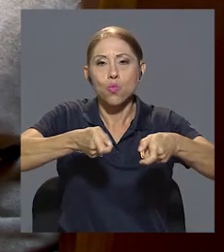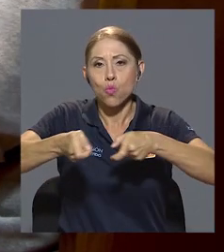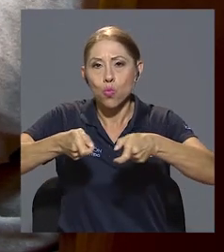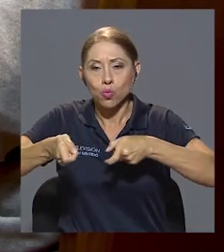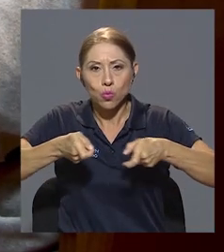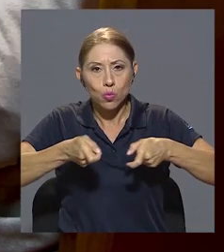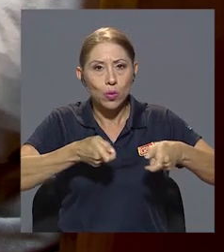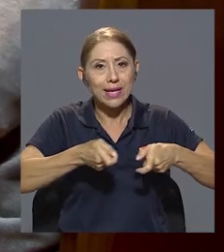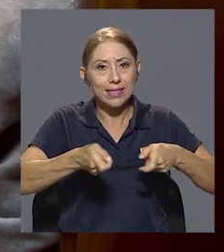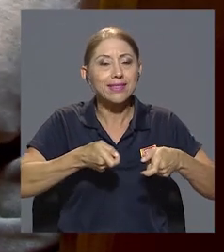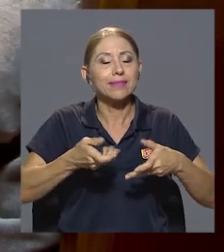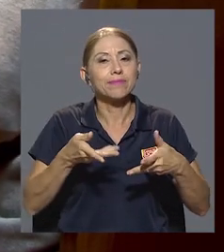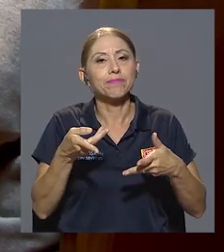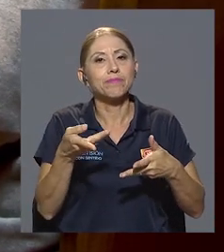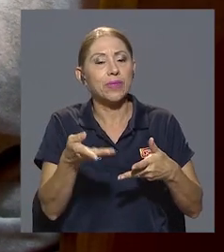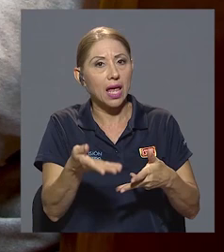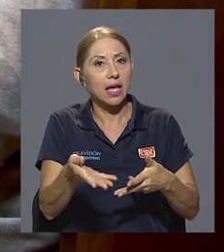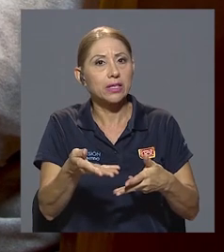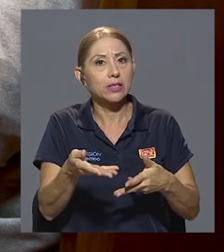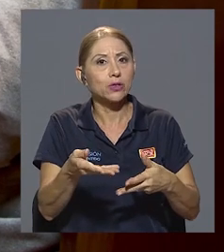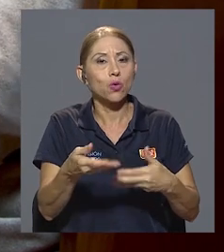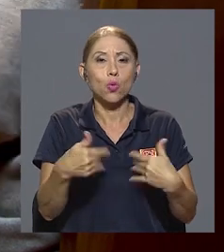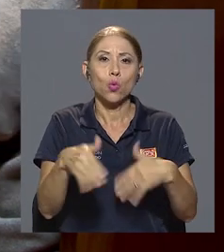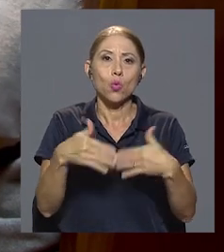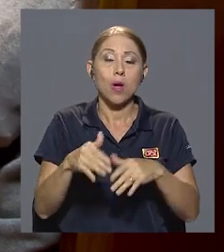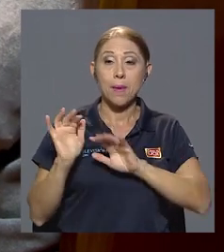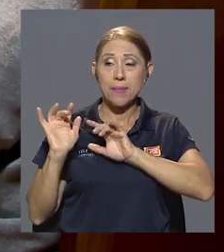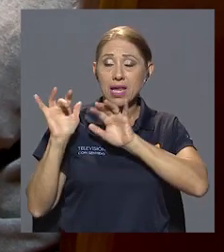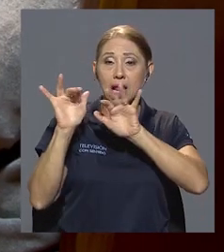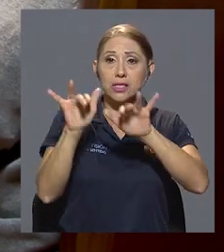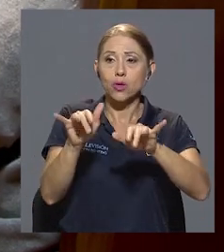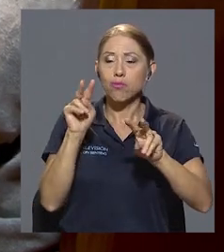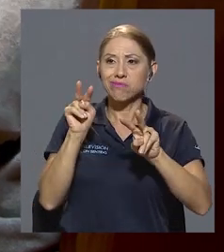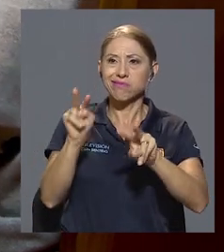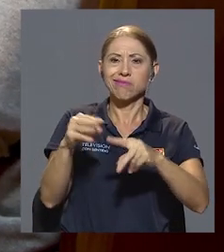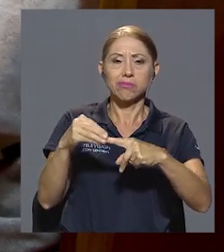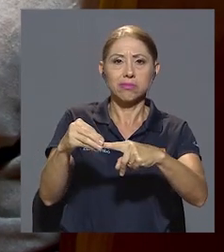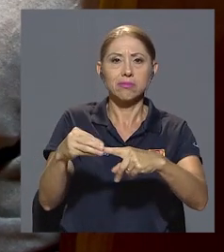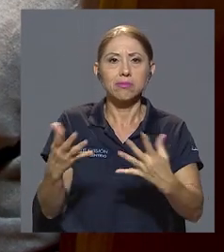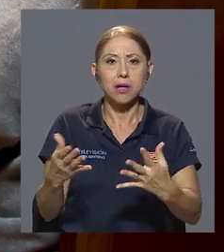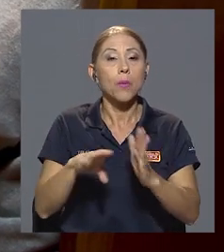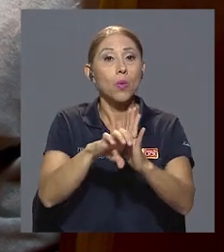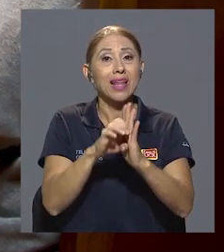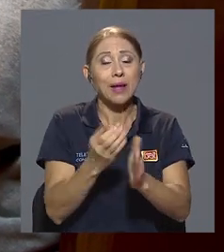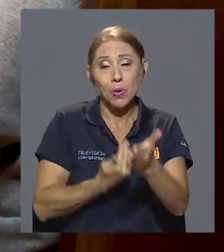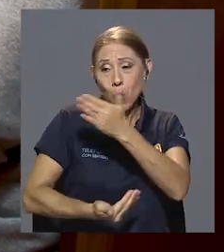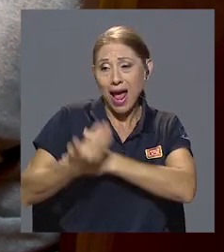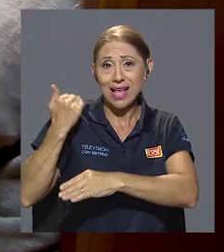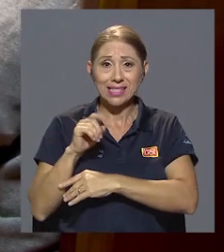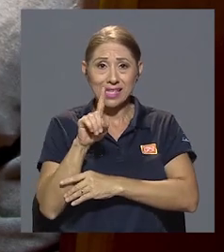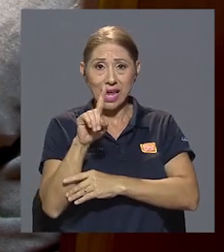que van dándole una una gran un gran protagonismo a la migración por ejemplo hasta hace